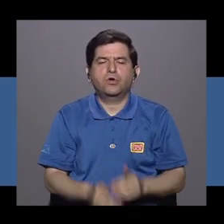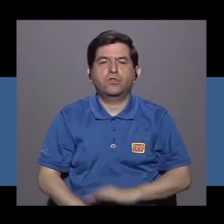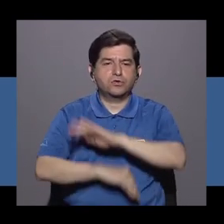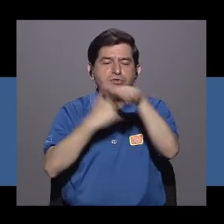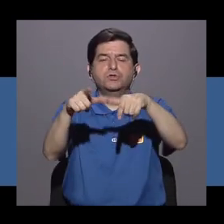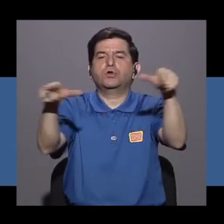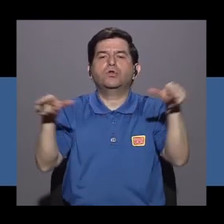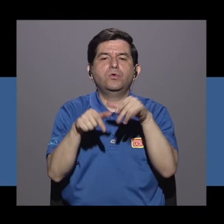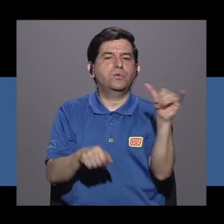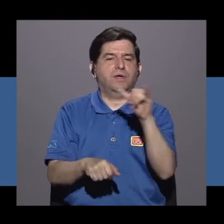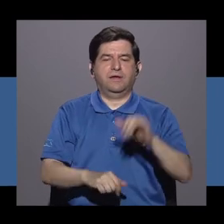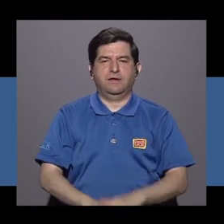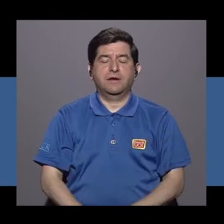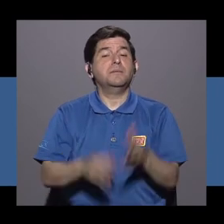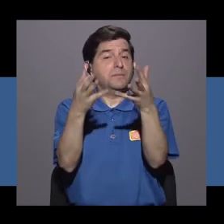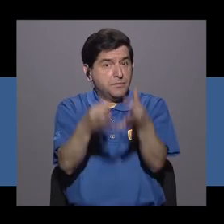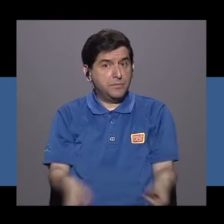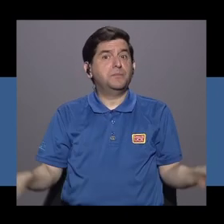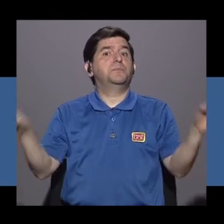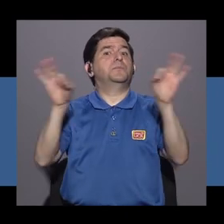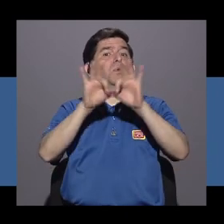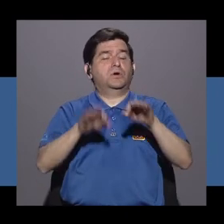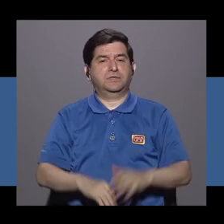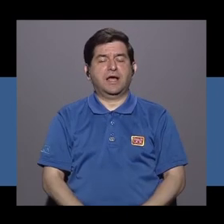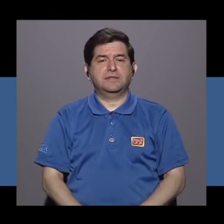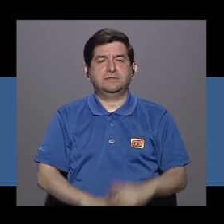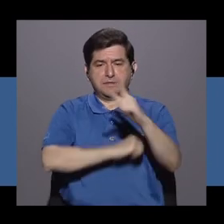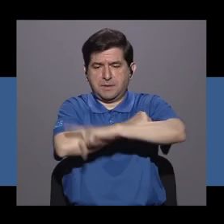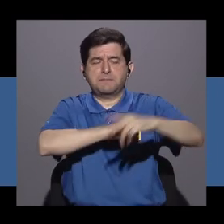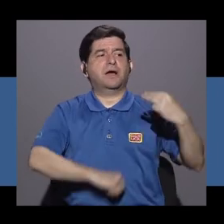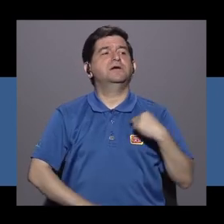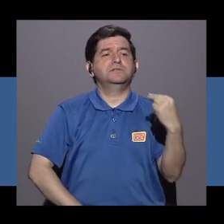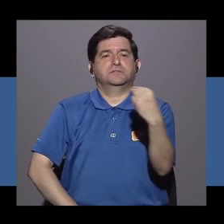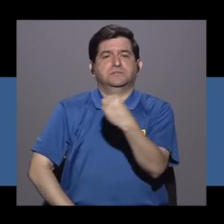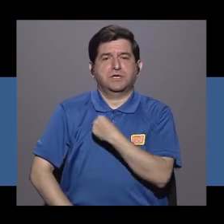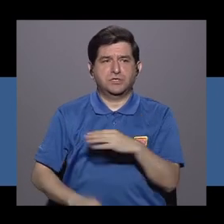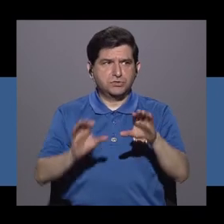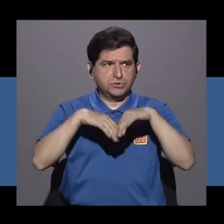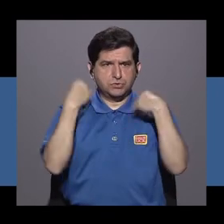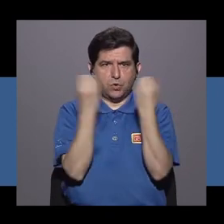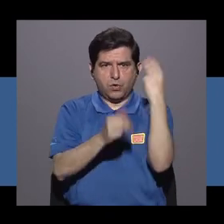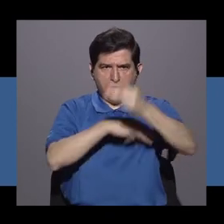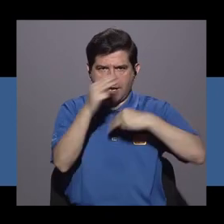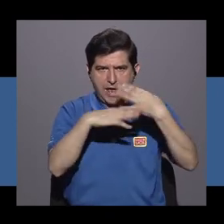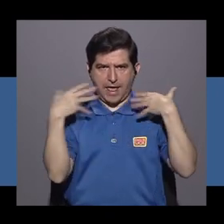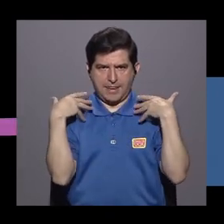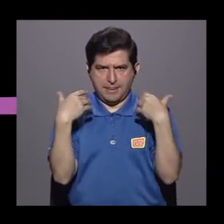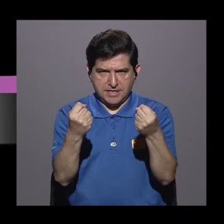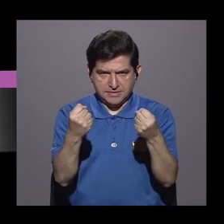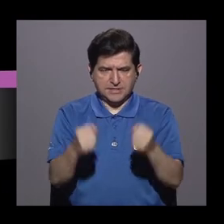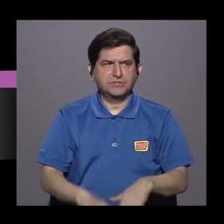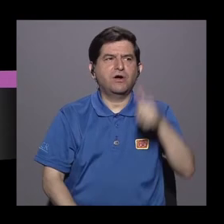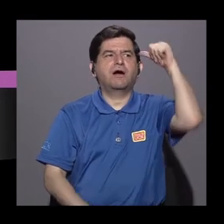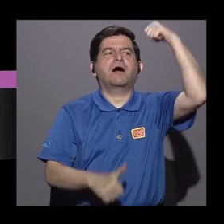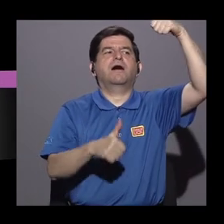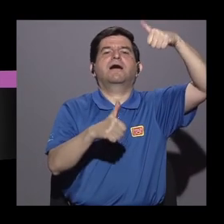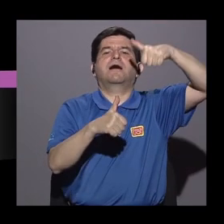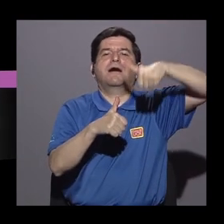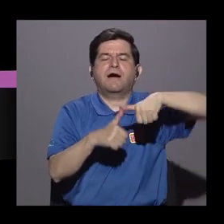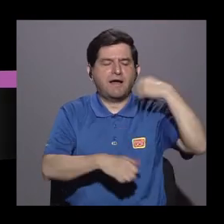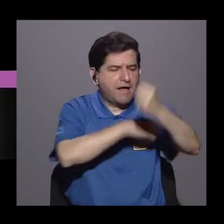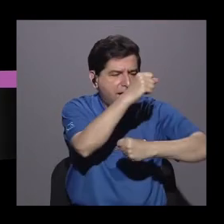y Todos en Todas Partes. Es importante que los Estados miembros de la Organización Mundial de la Salud